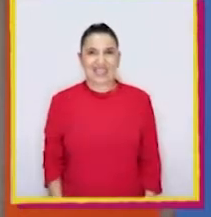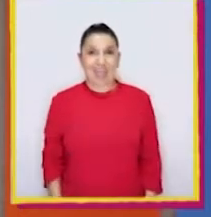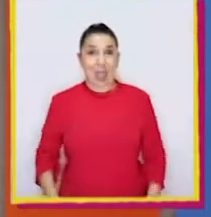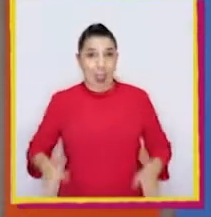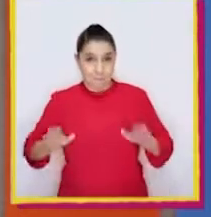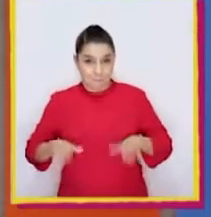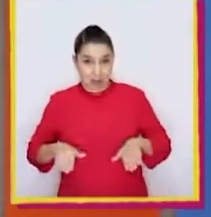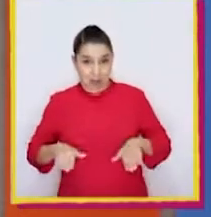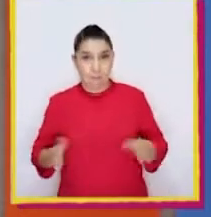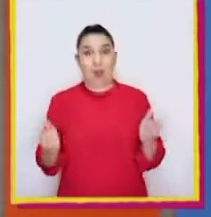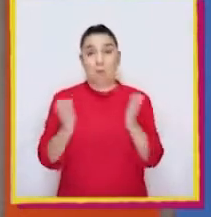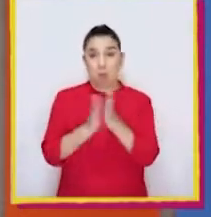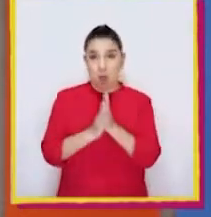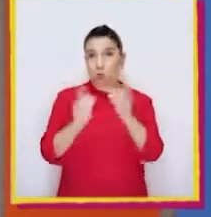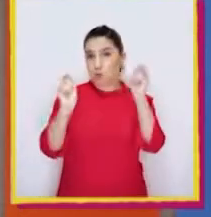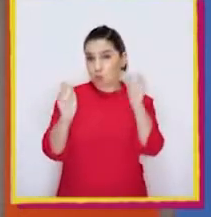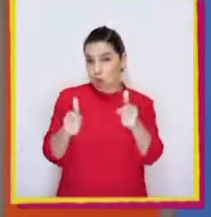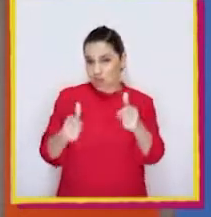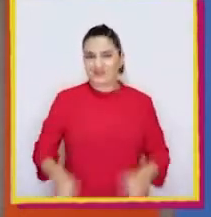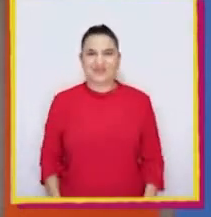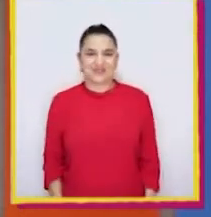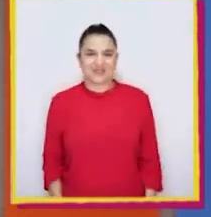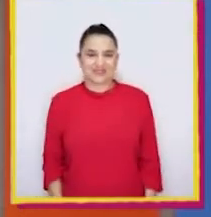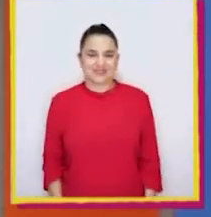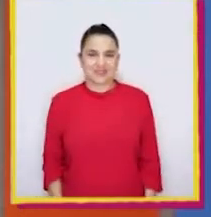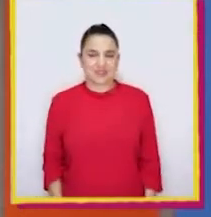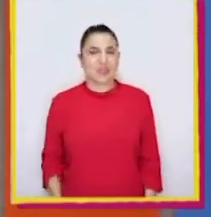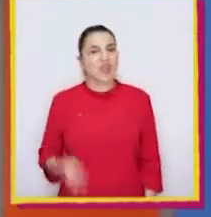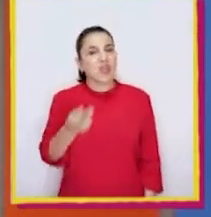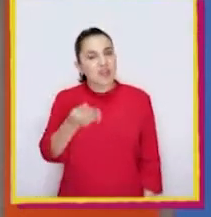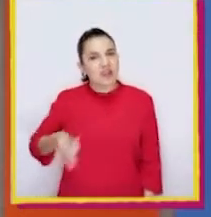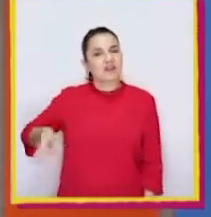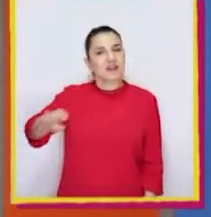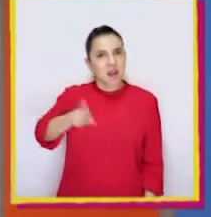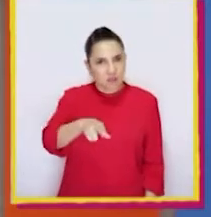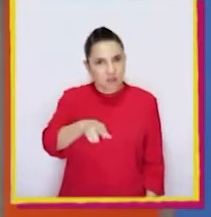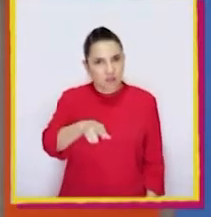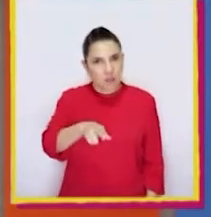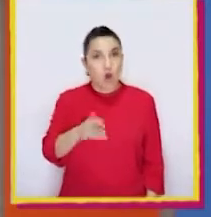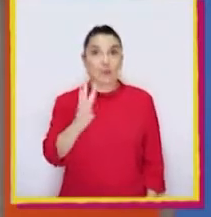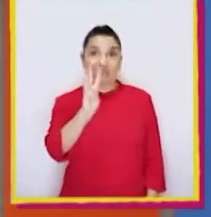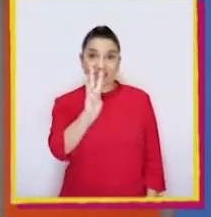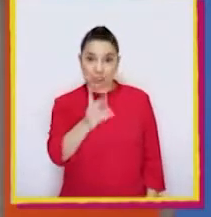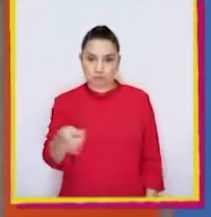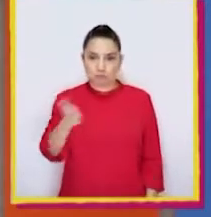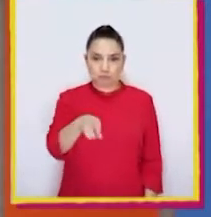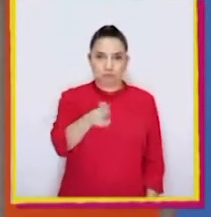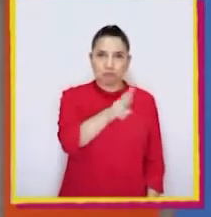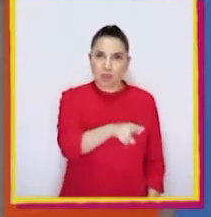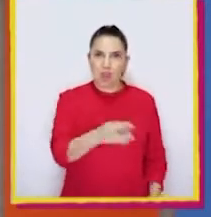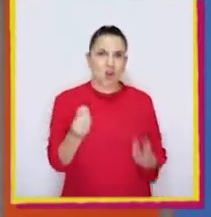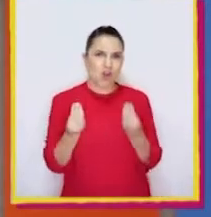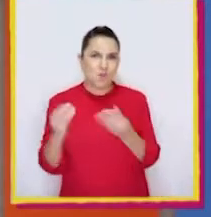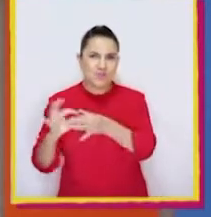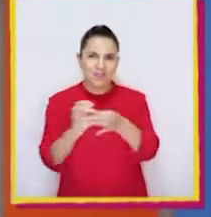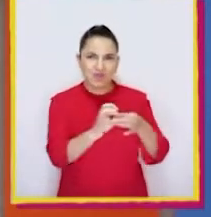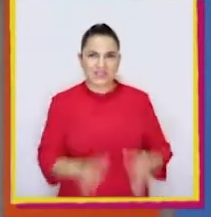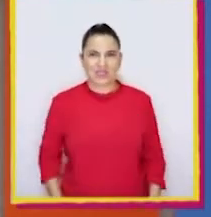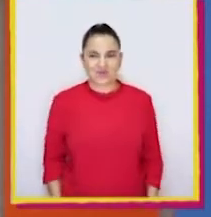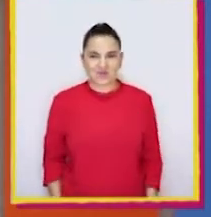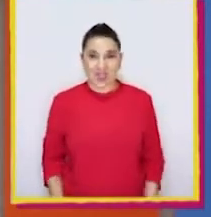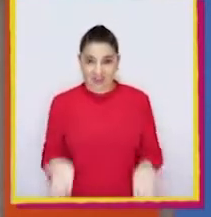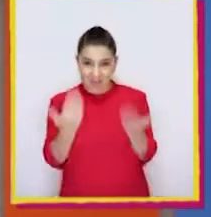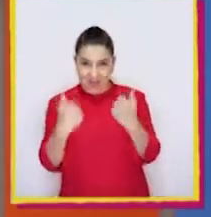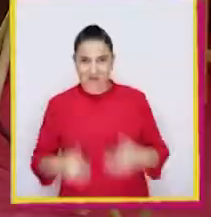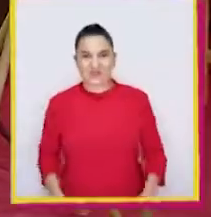¡Excelente! Palma, aplausos, ¡no! ¿Y si repetimos este patrón 3 veces? ¿Cómo queda la